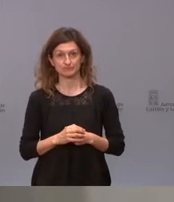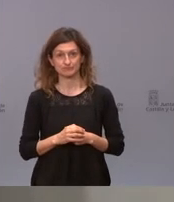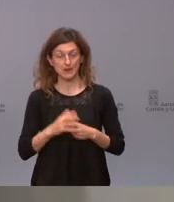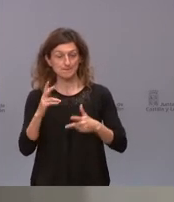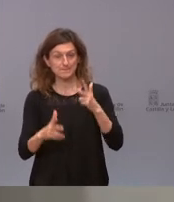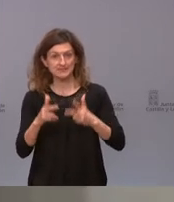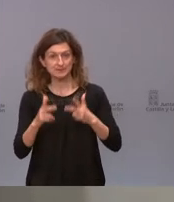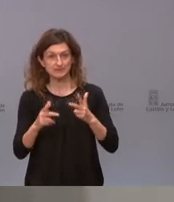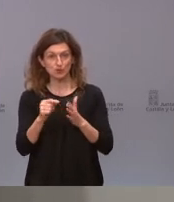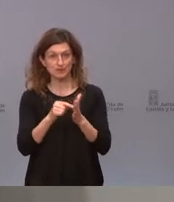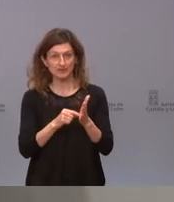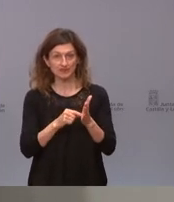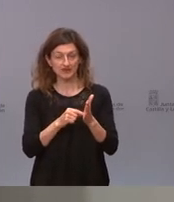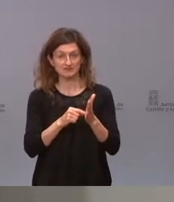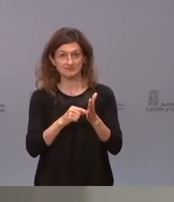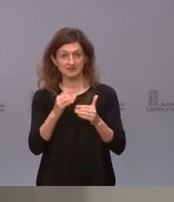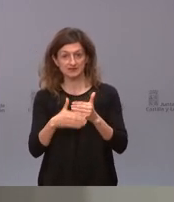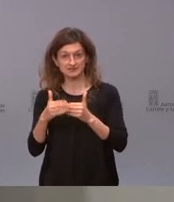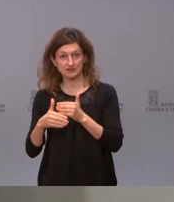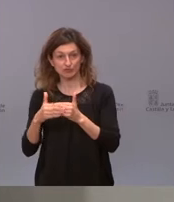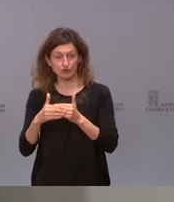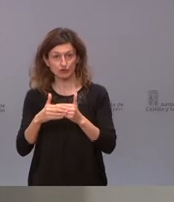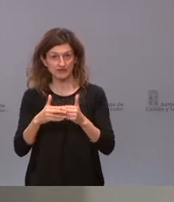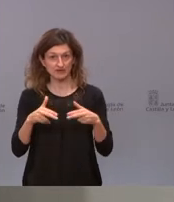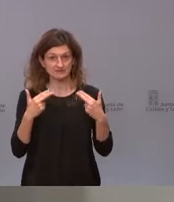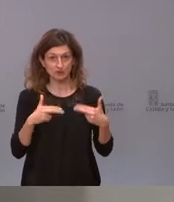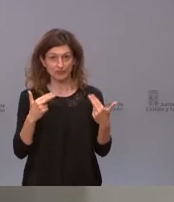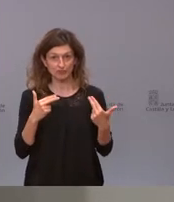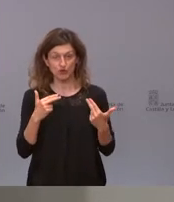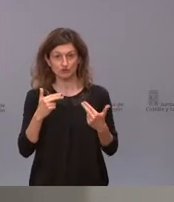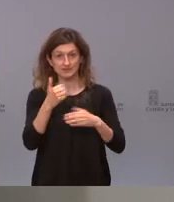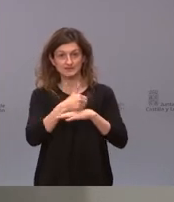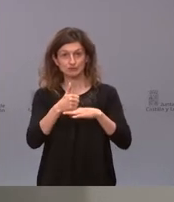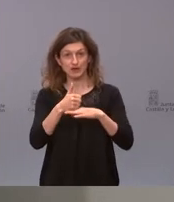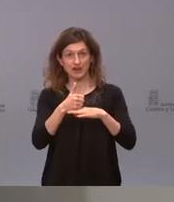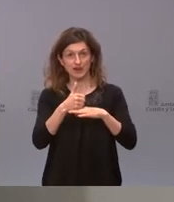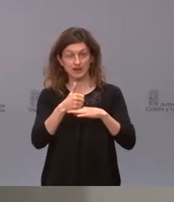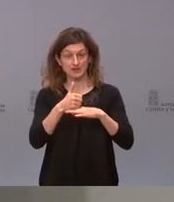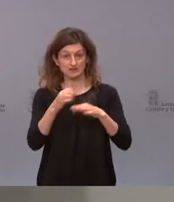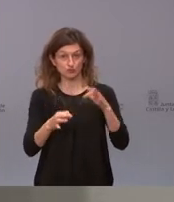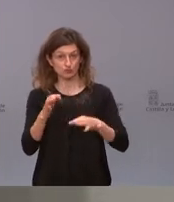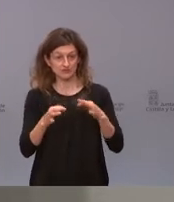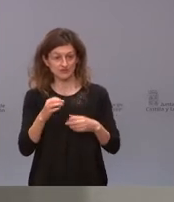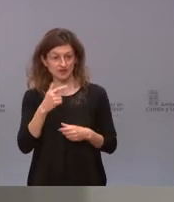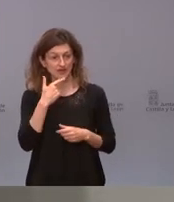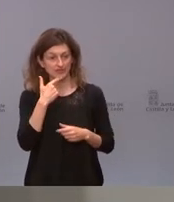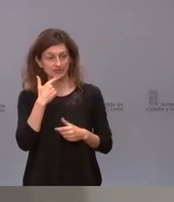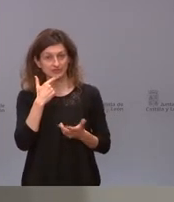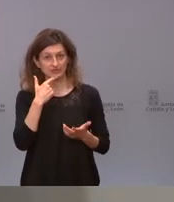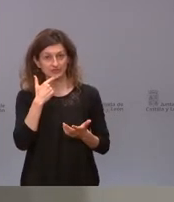se habían puesto medidas de restricción en la restauración que el tribunal superior de justicia lo había lo había